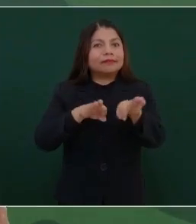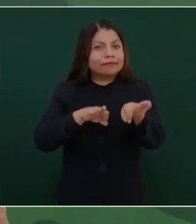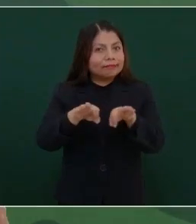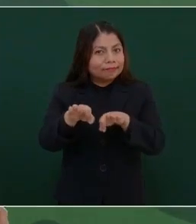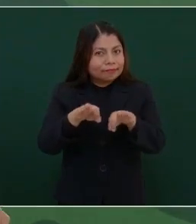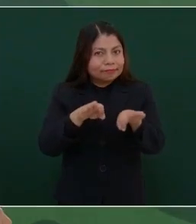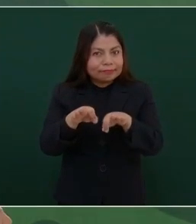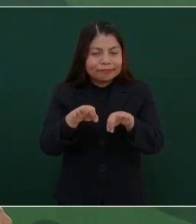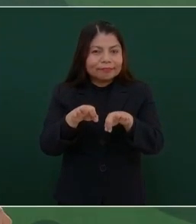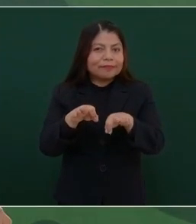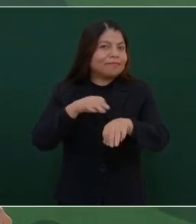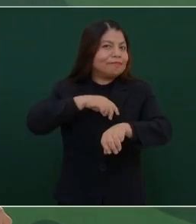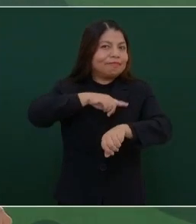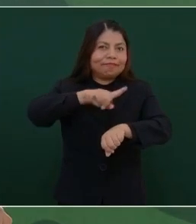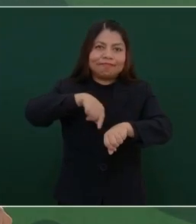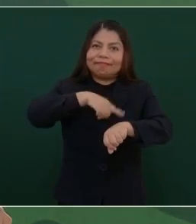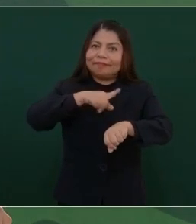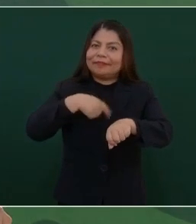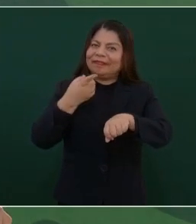24/7,